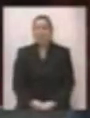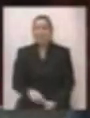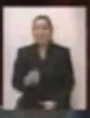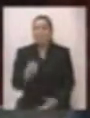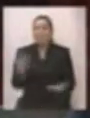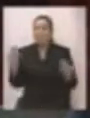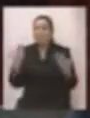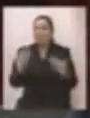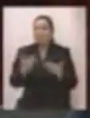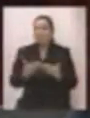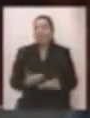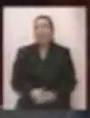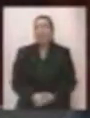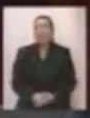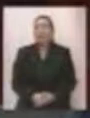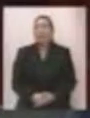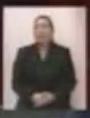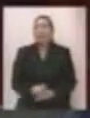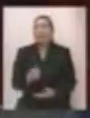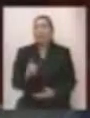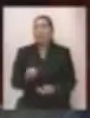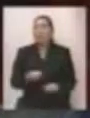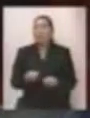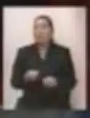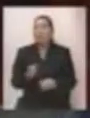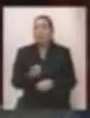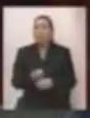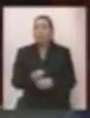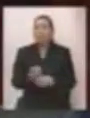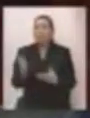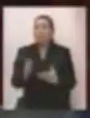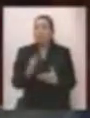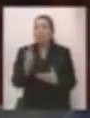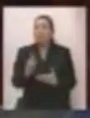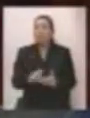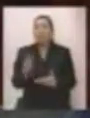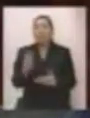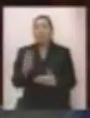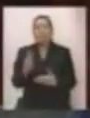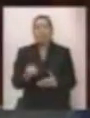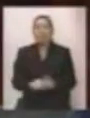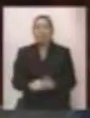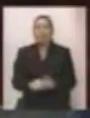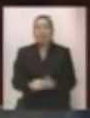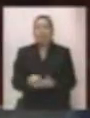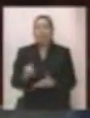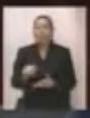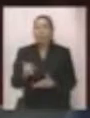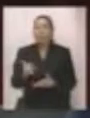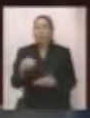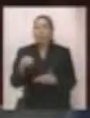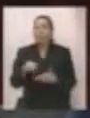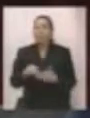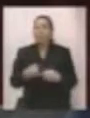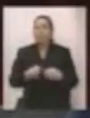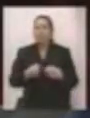onerosos para el bloqueo en dispositivos caseros o móviles en contra de las páginas del contenido pornográfico u otras de